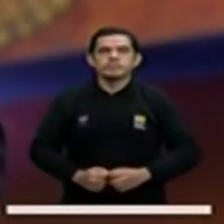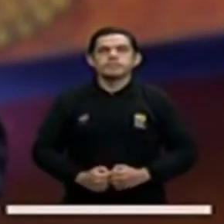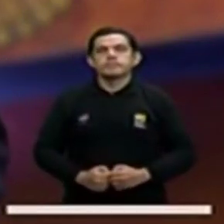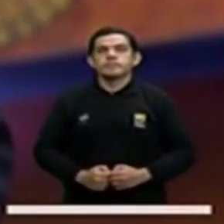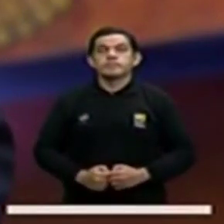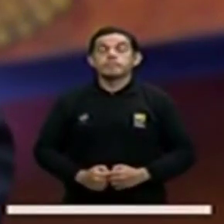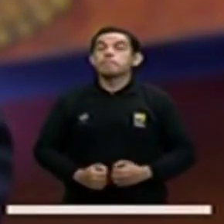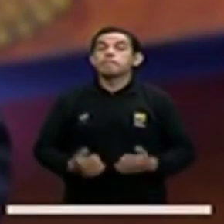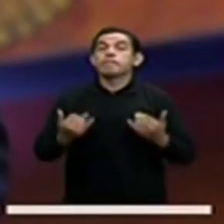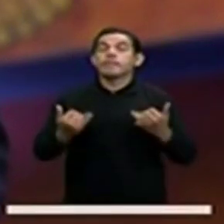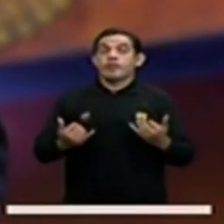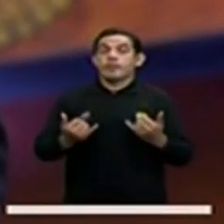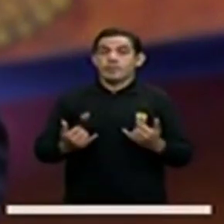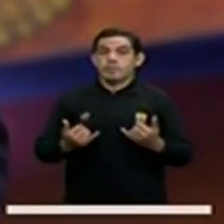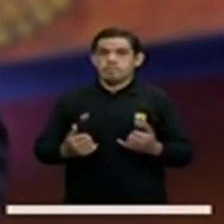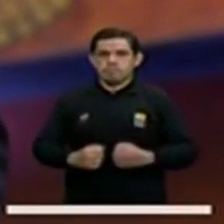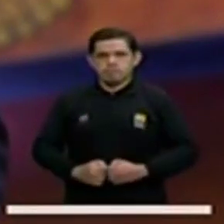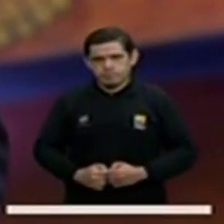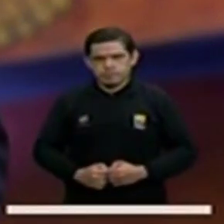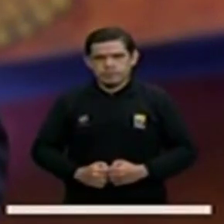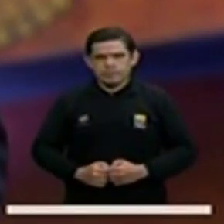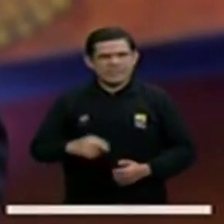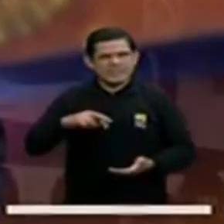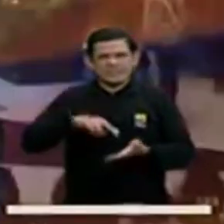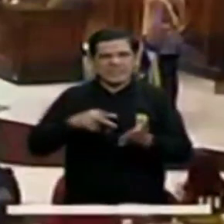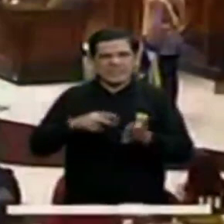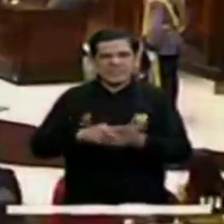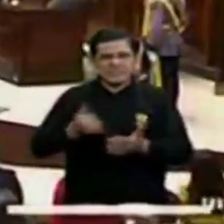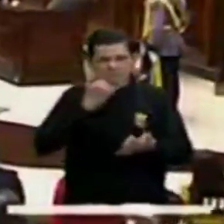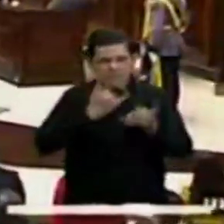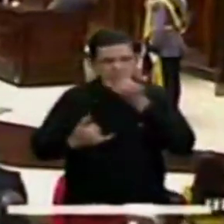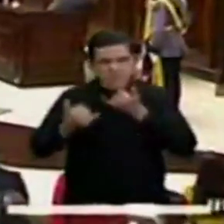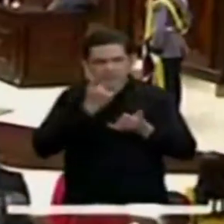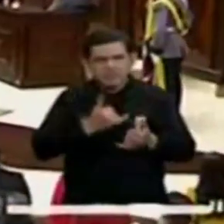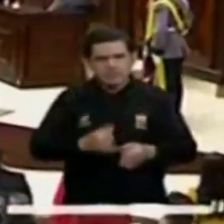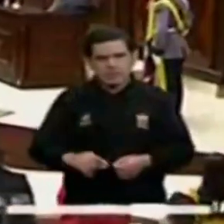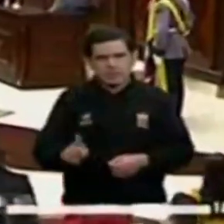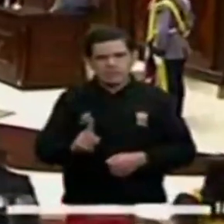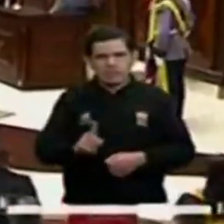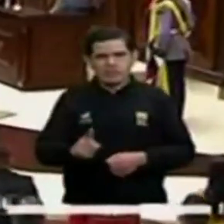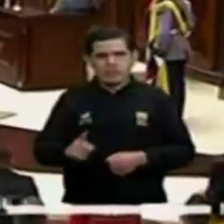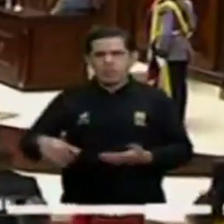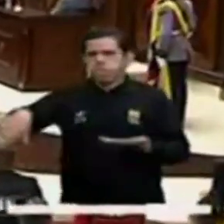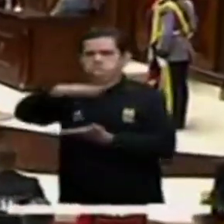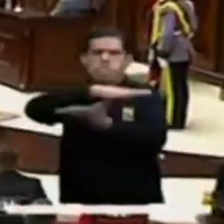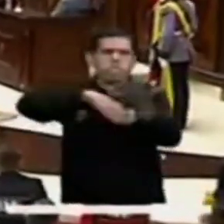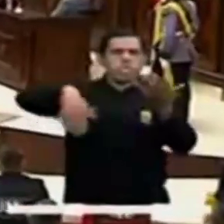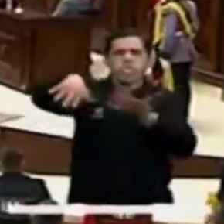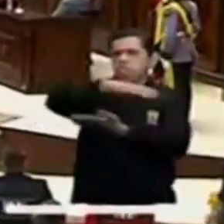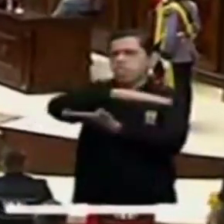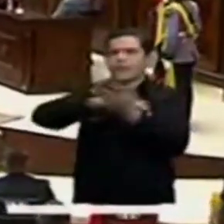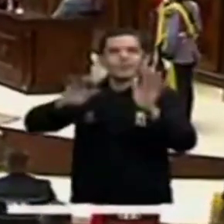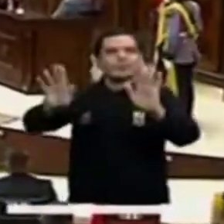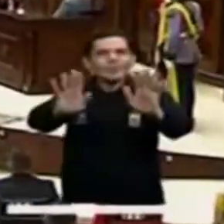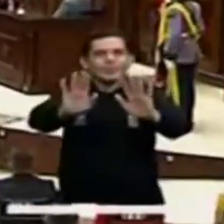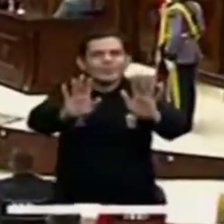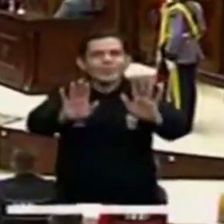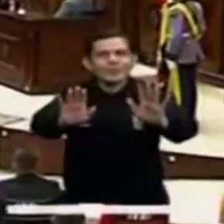Esto no es un error. Esto no es ingobernabilidad. Esto es,